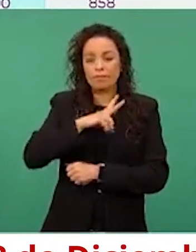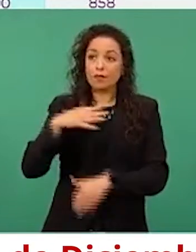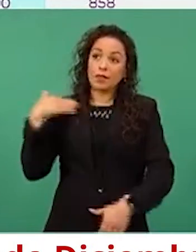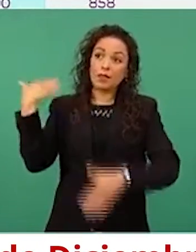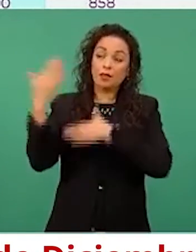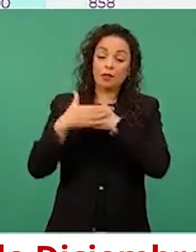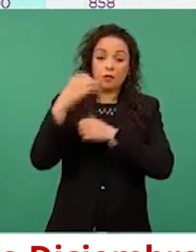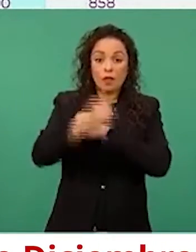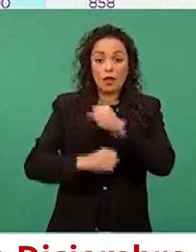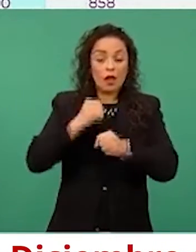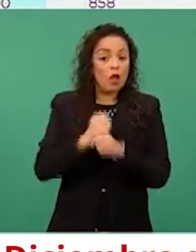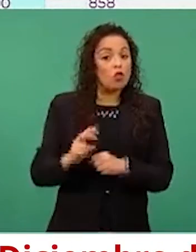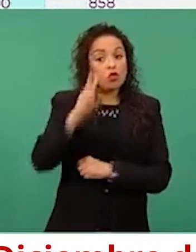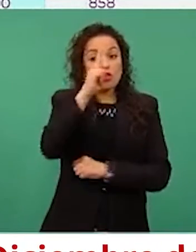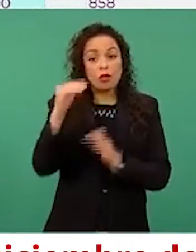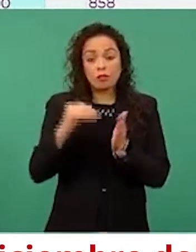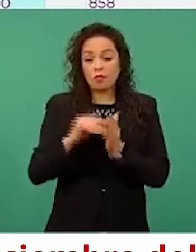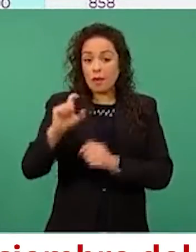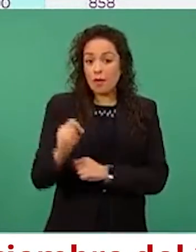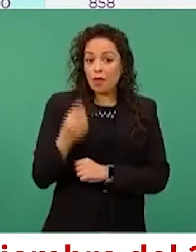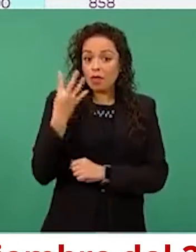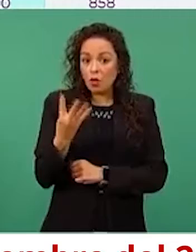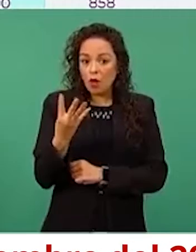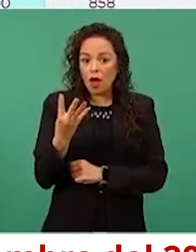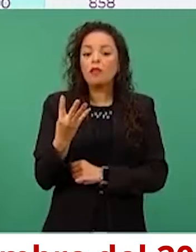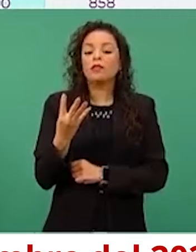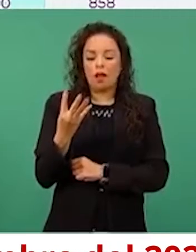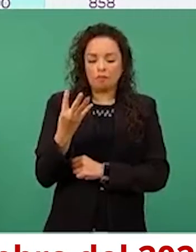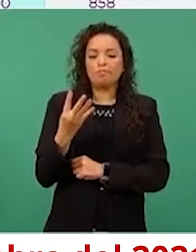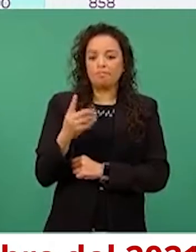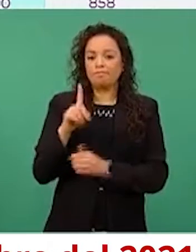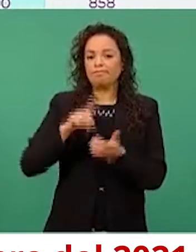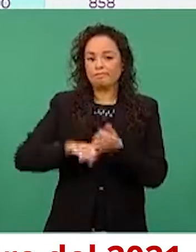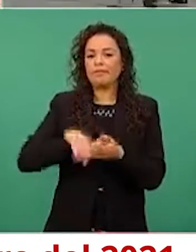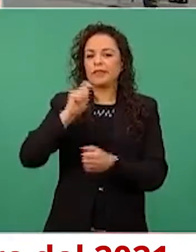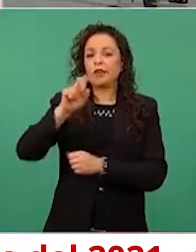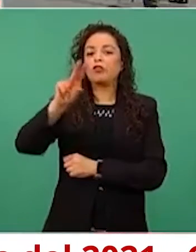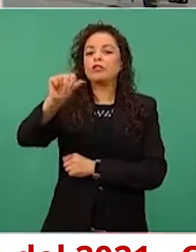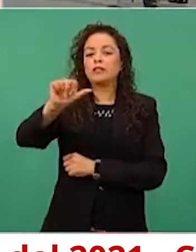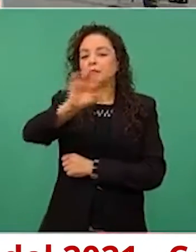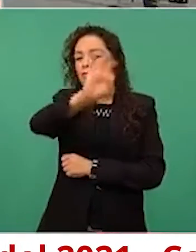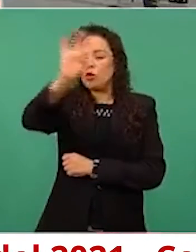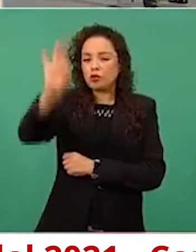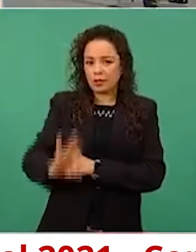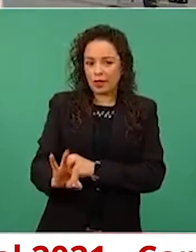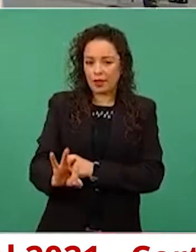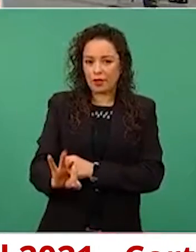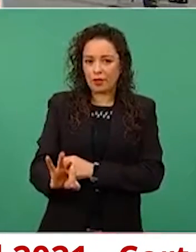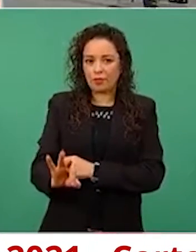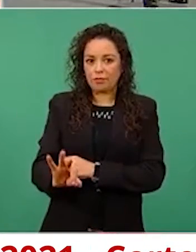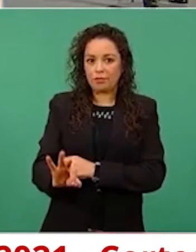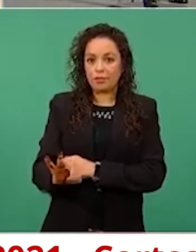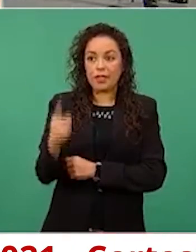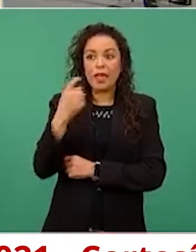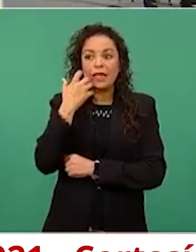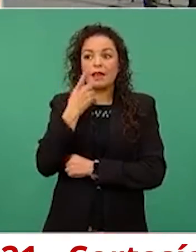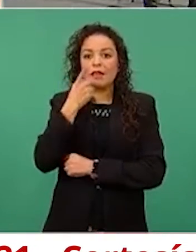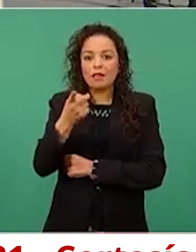2024 estaremos dejando la utilización al 86%, y con esto estaremos cumpliendo